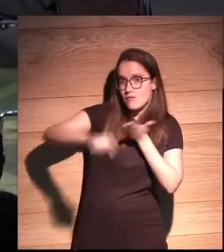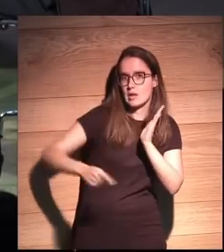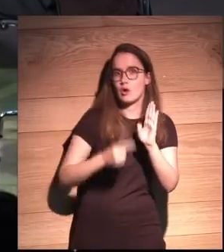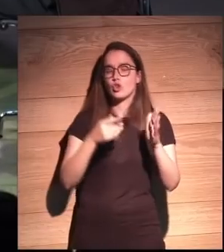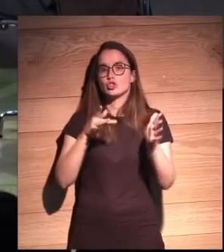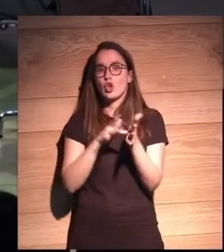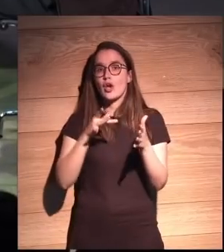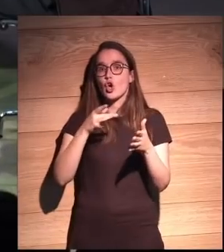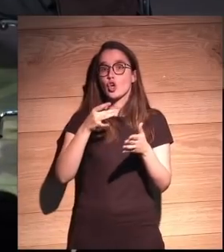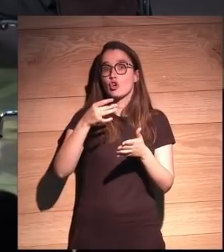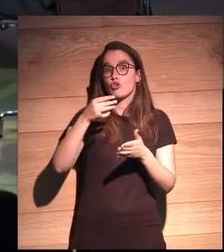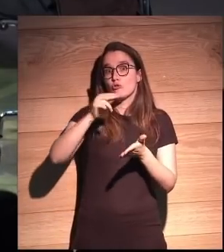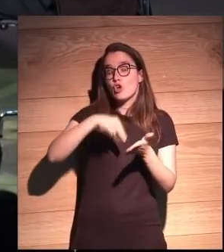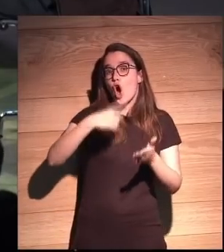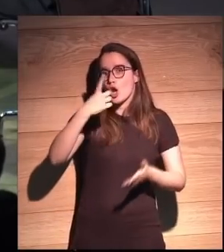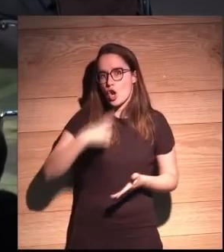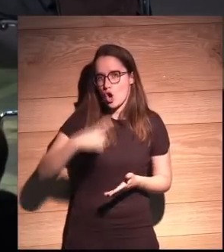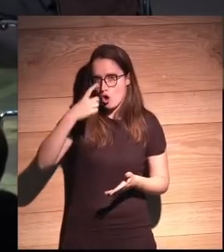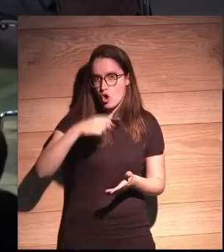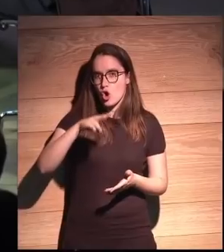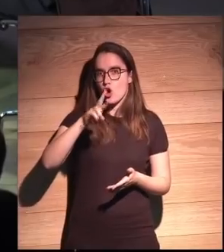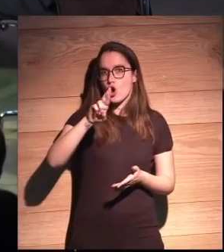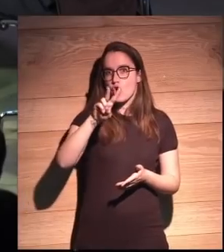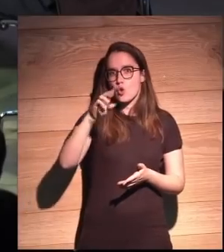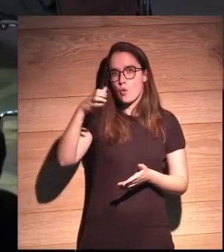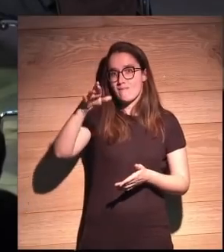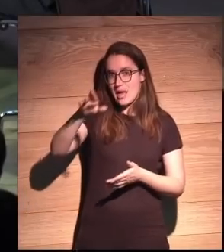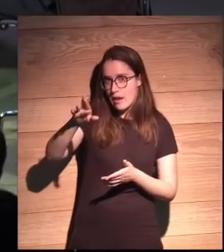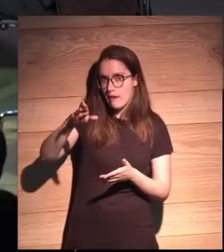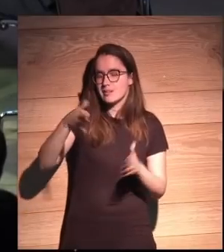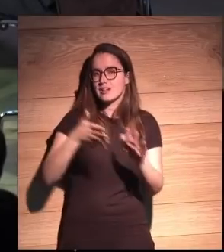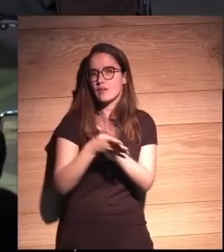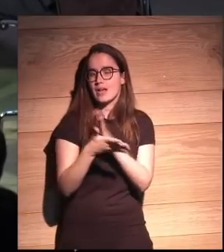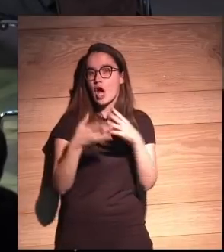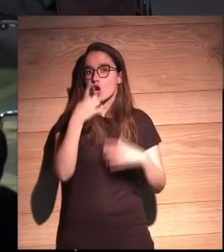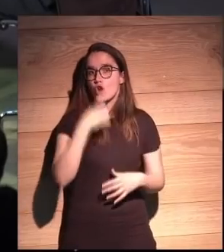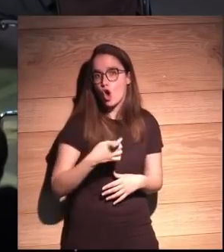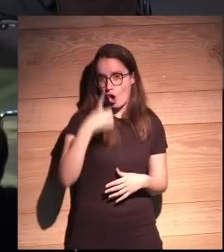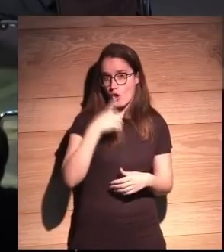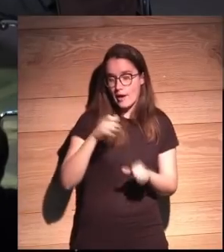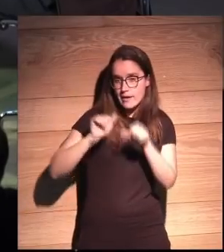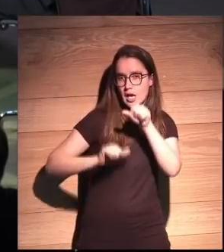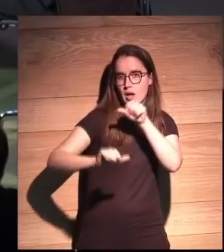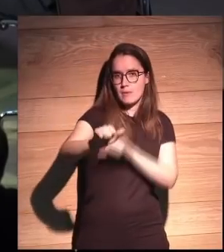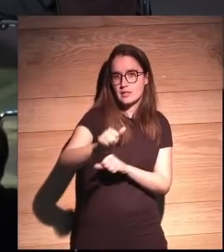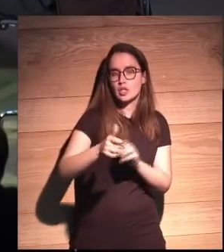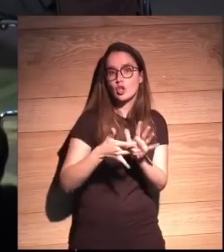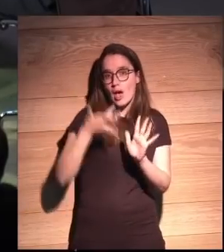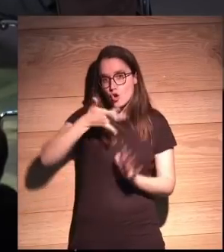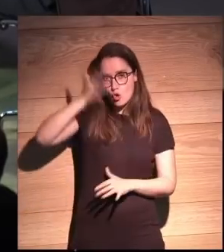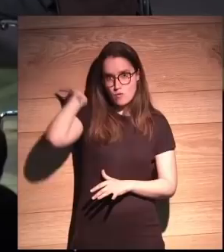hacía con tinta roja. Ruber, ruba, rubra, rubrum es rojo. Bueno, a partir de ahí tenemos